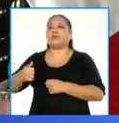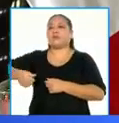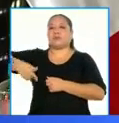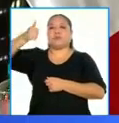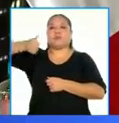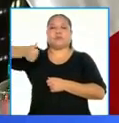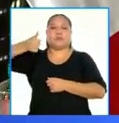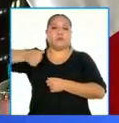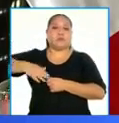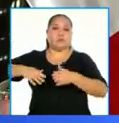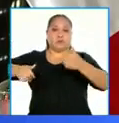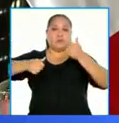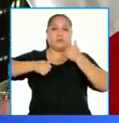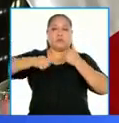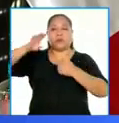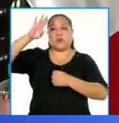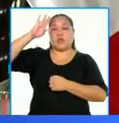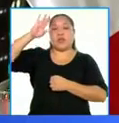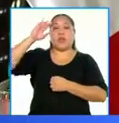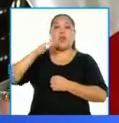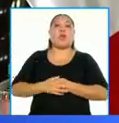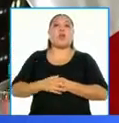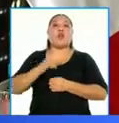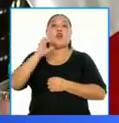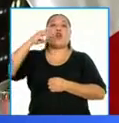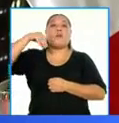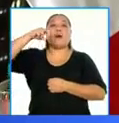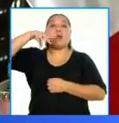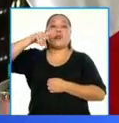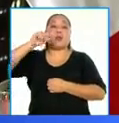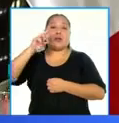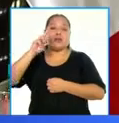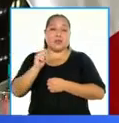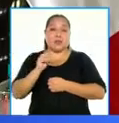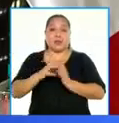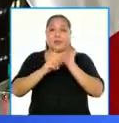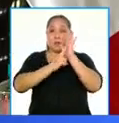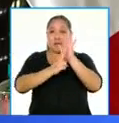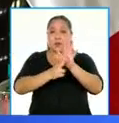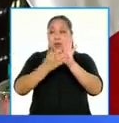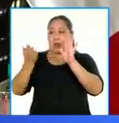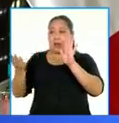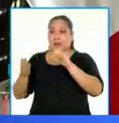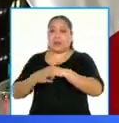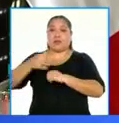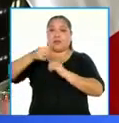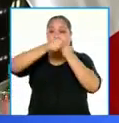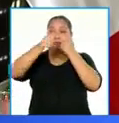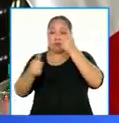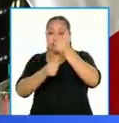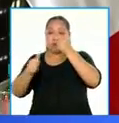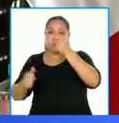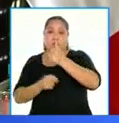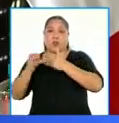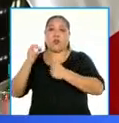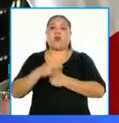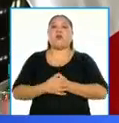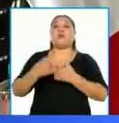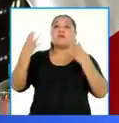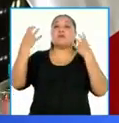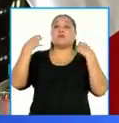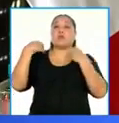de la Policía, el representante de los oficiales en el grupo de trabajo y la representante de los suboficiales en este grupo de